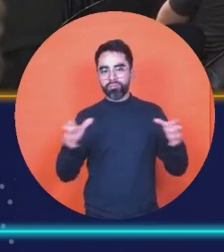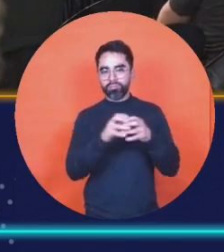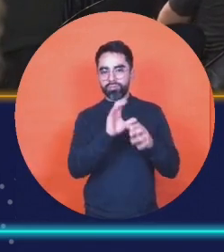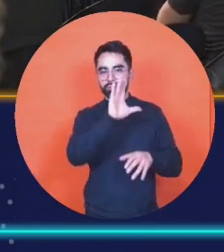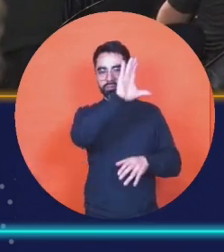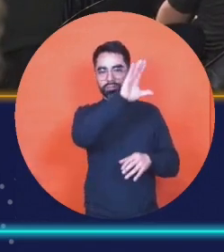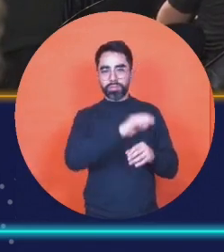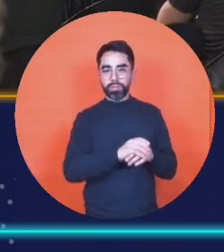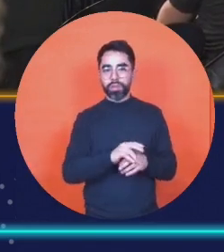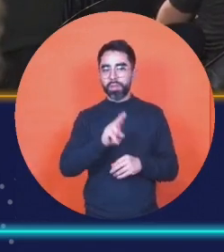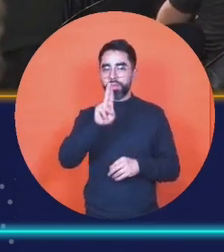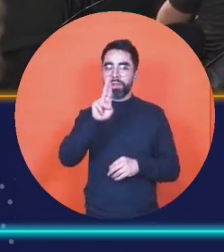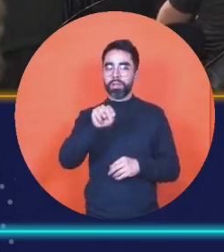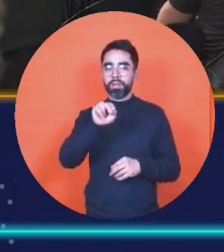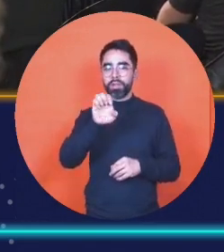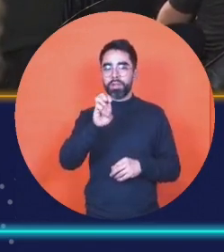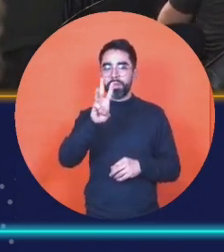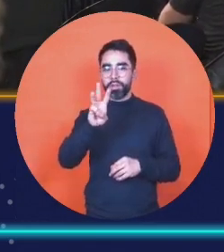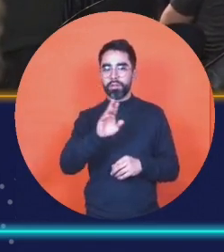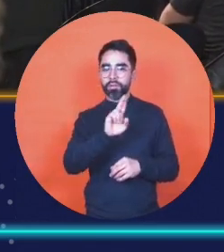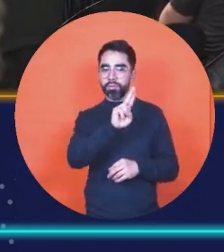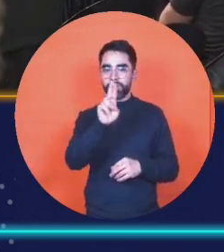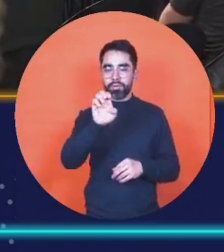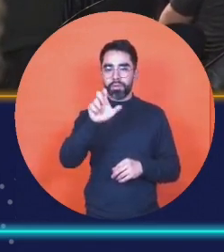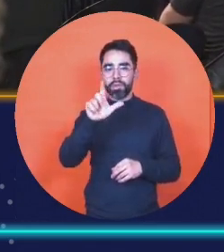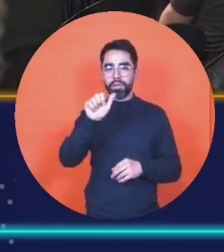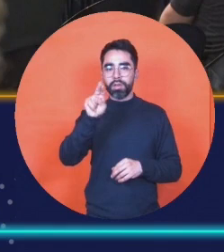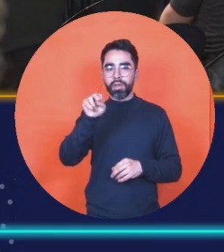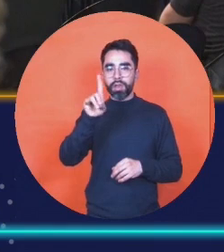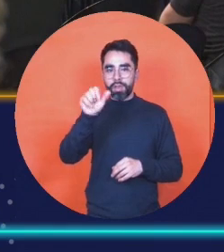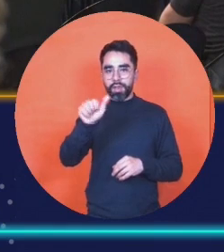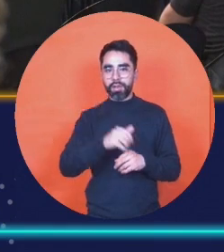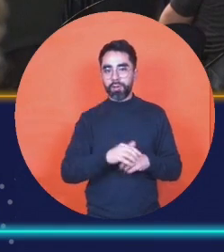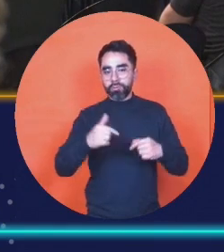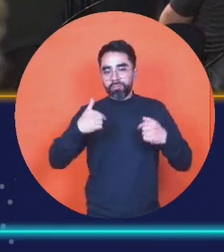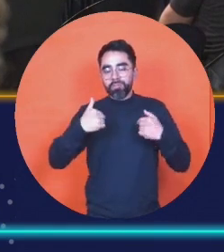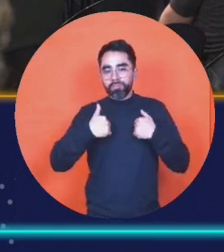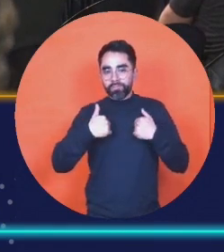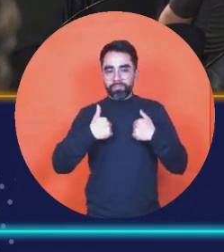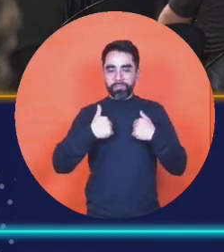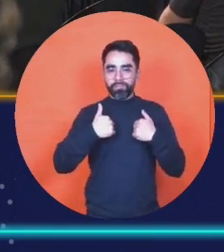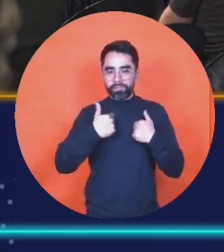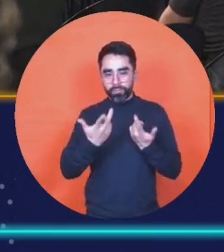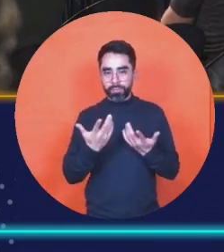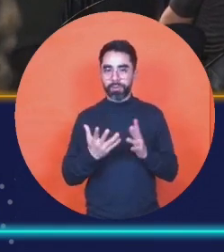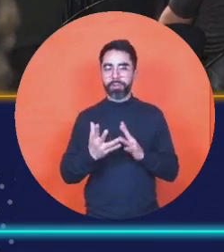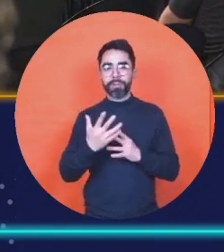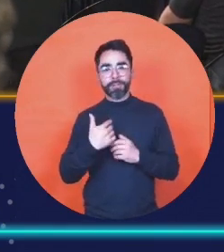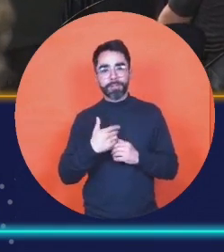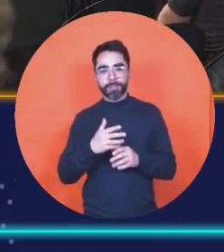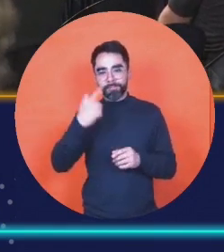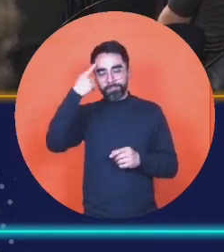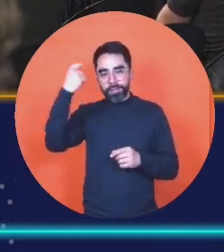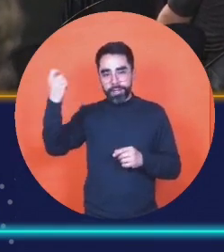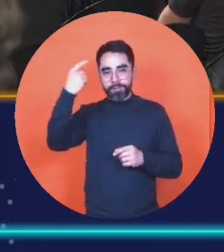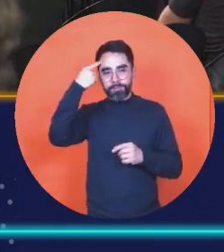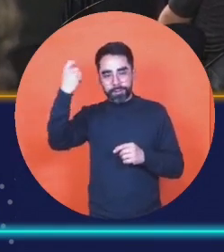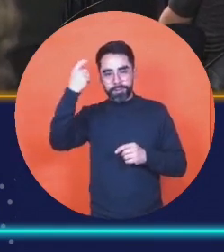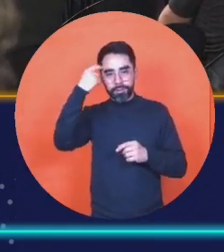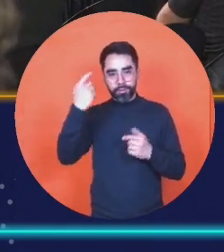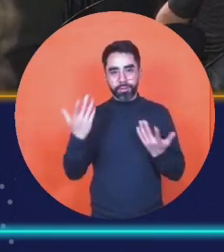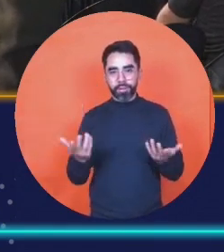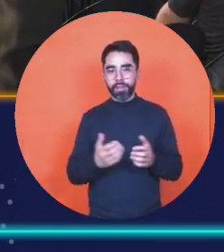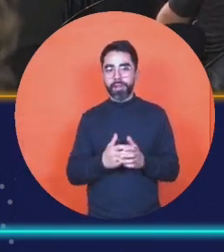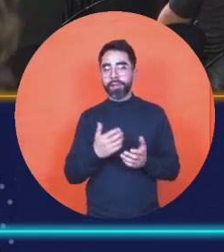sí es algo que, pues en mi experiencia, he tenido como muchos retos cuando, por ejemplo,